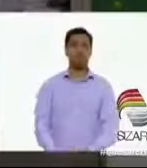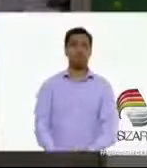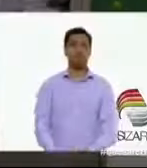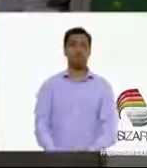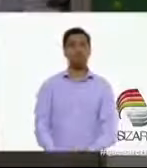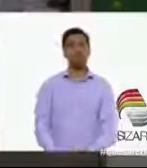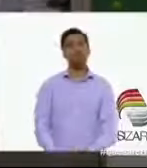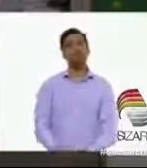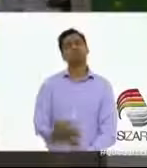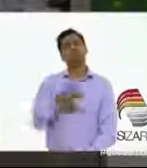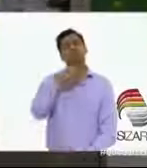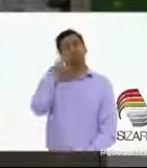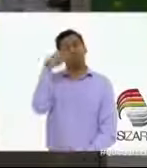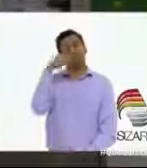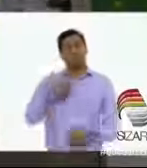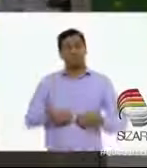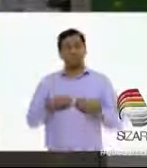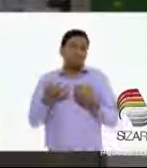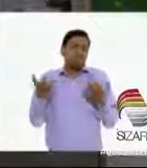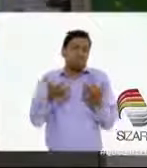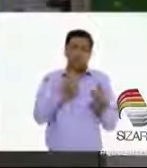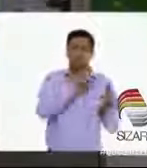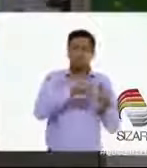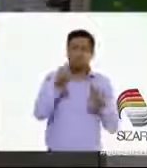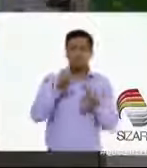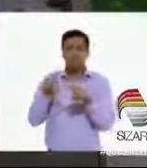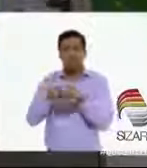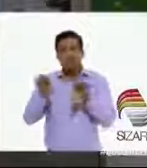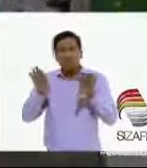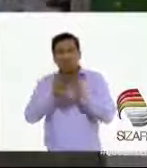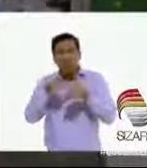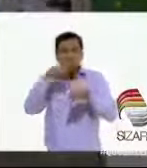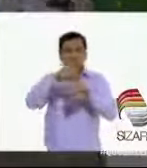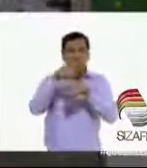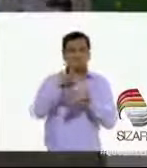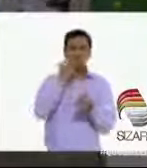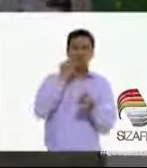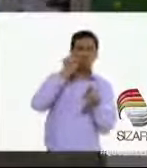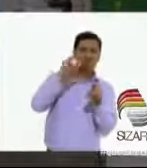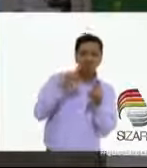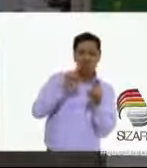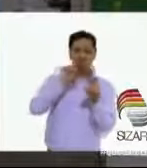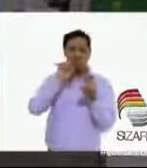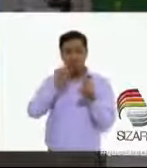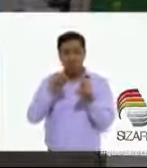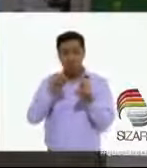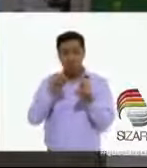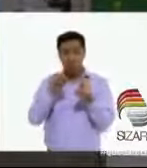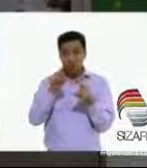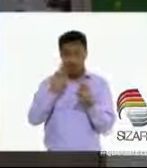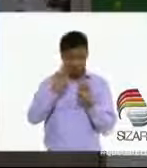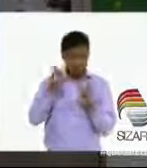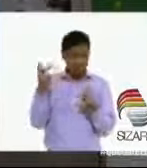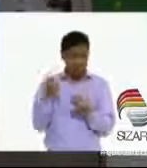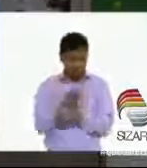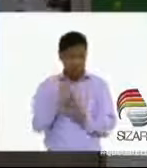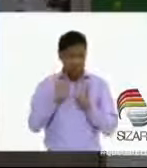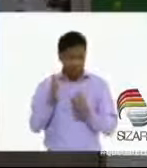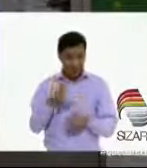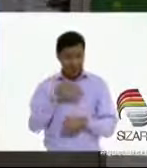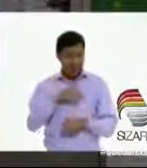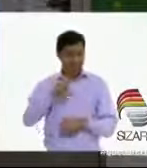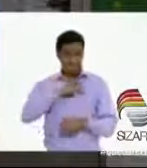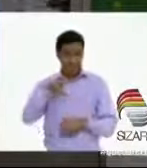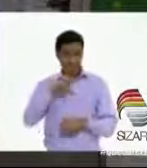¿En qué situación de tu vida cotidiana podrías encontrar estas medidas? ¿Te ha pasado al comprar las frutas o